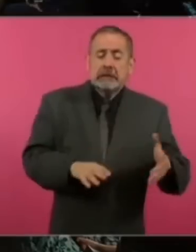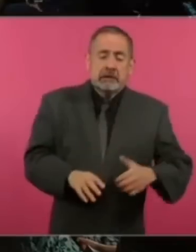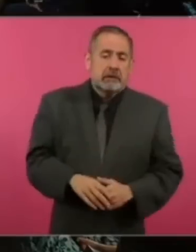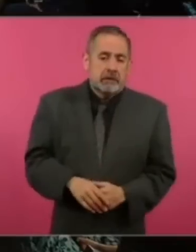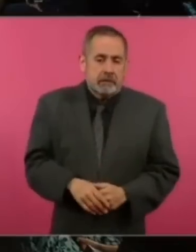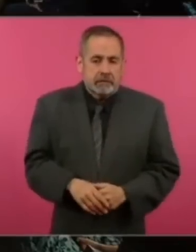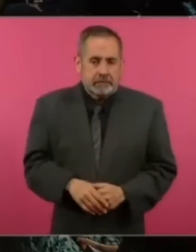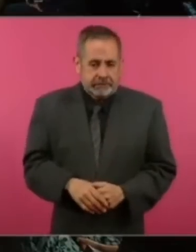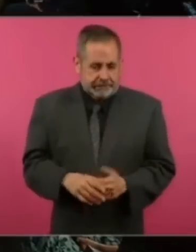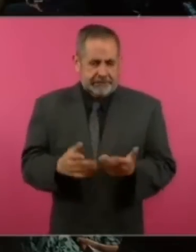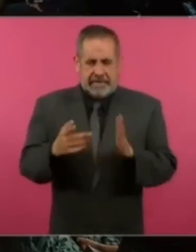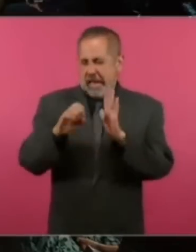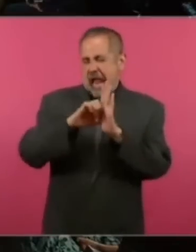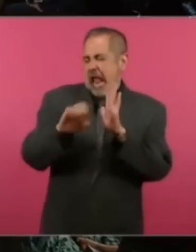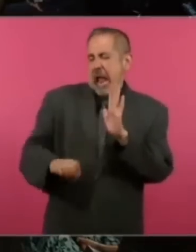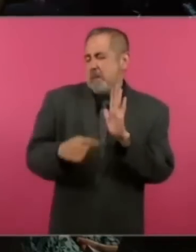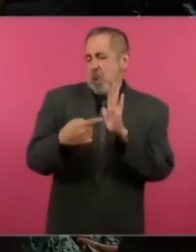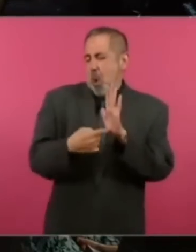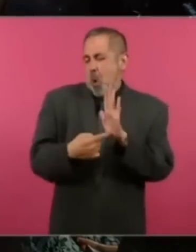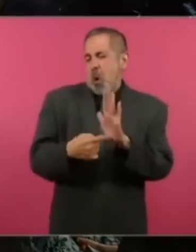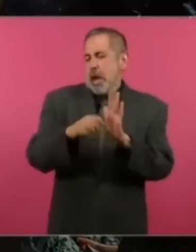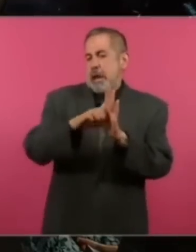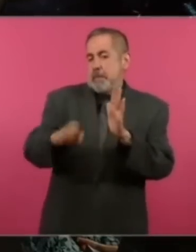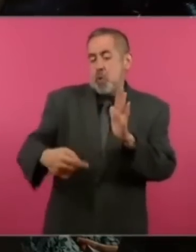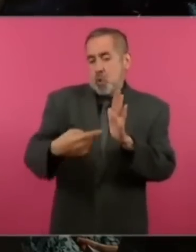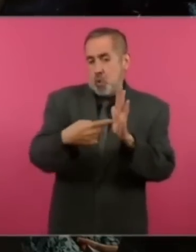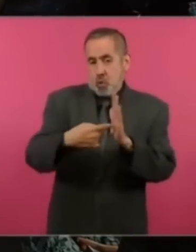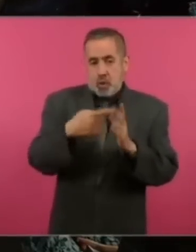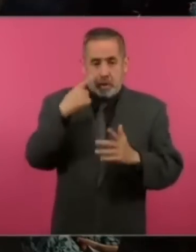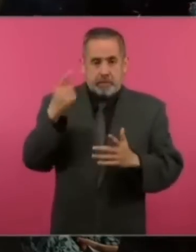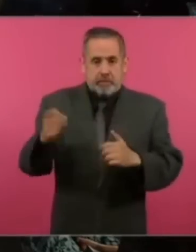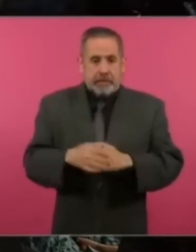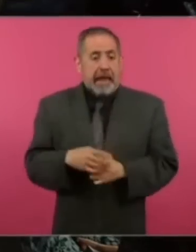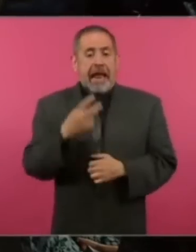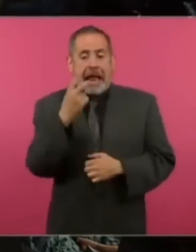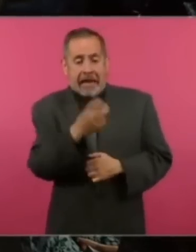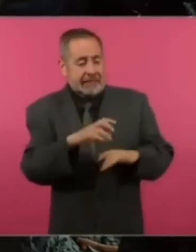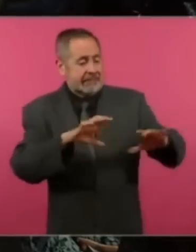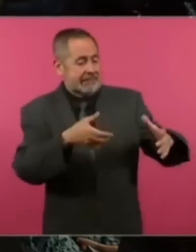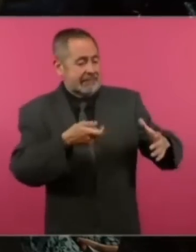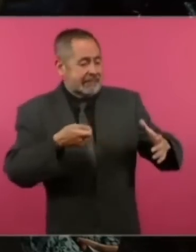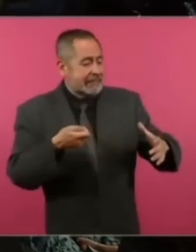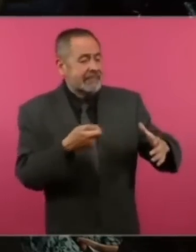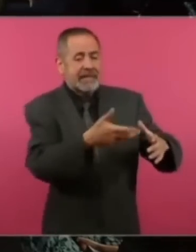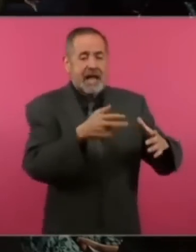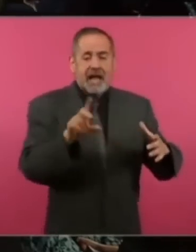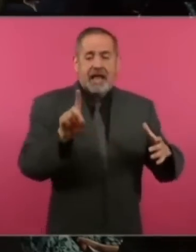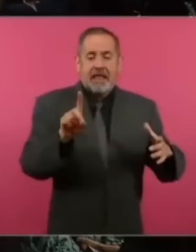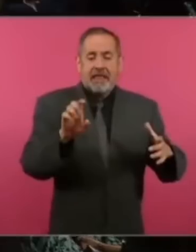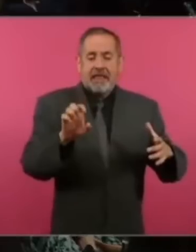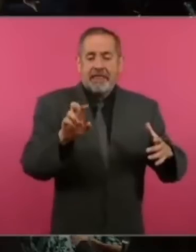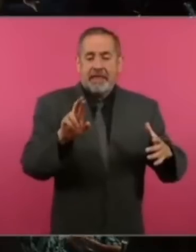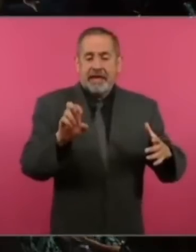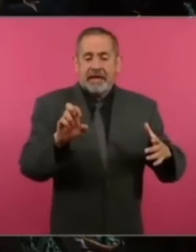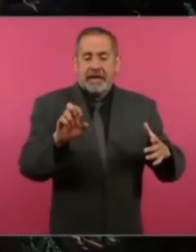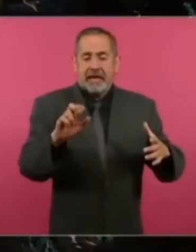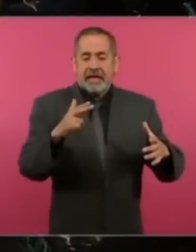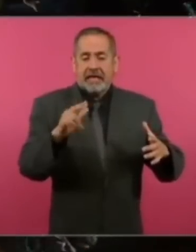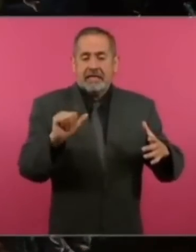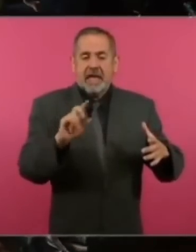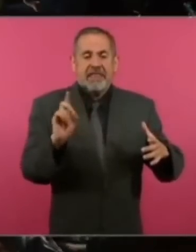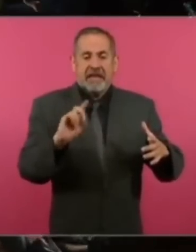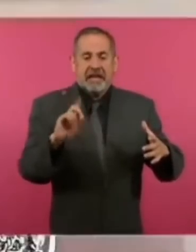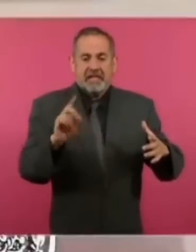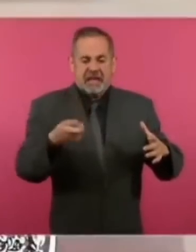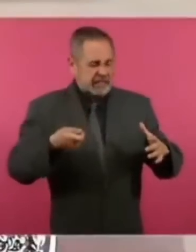Pero estoy poniendo el ejemplo, esto. Esta es la derecha, este es el conservadurismo.